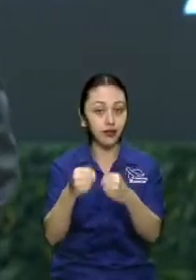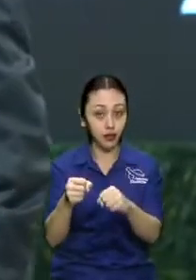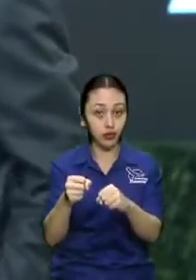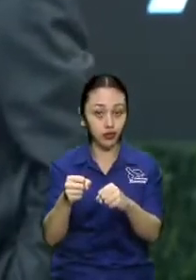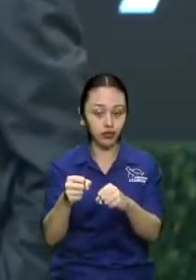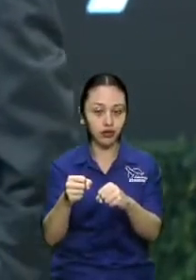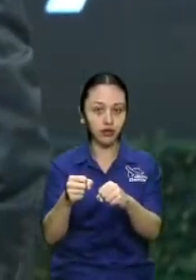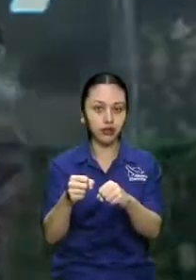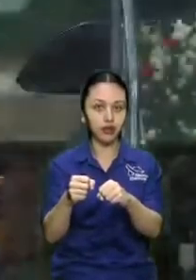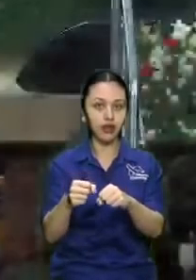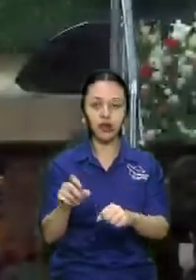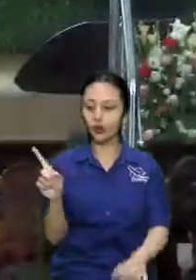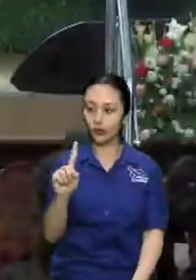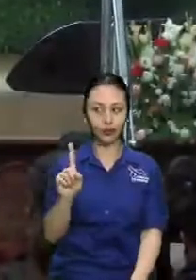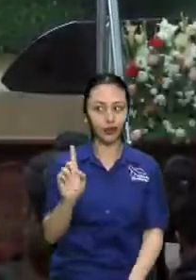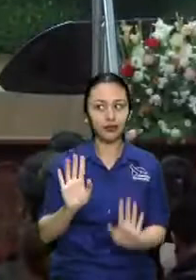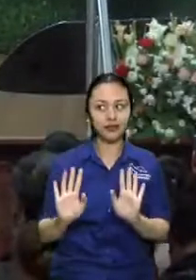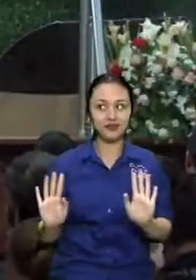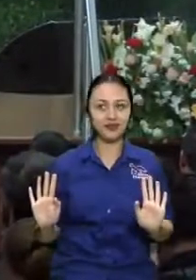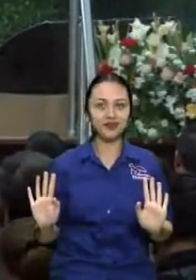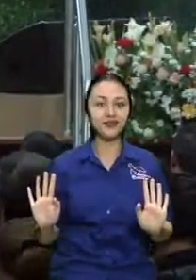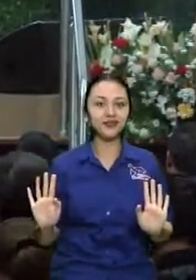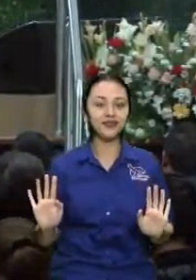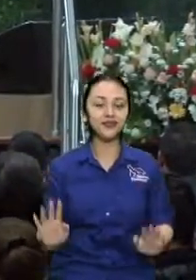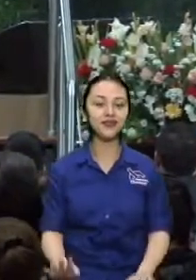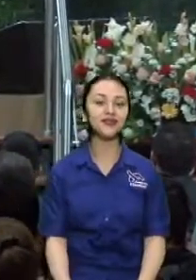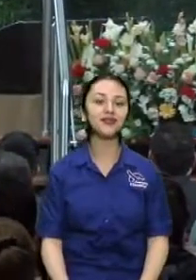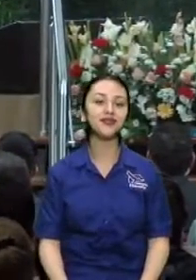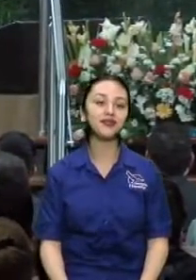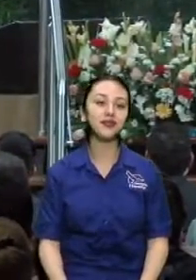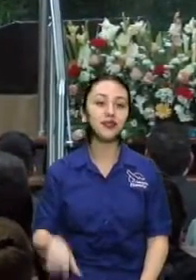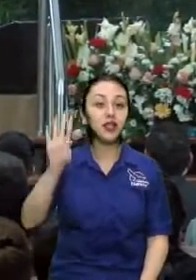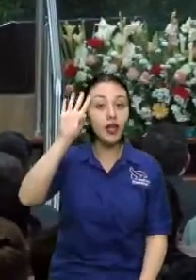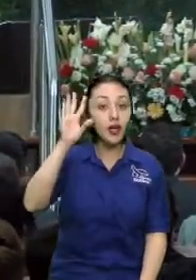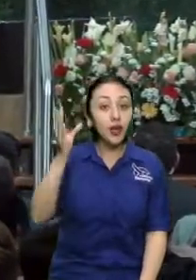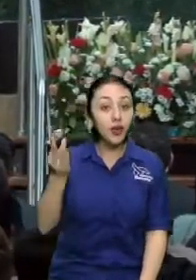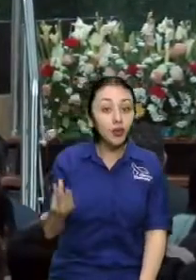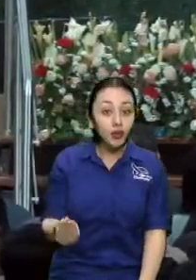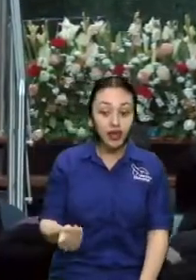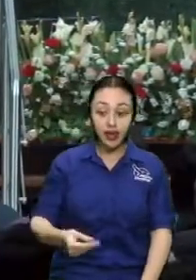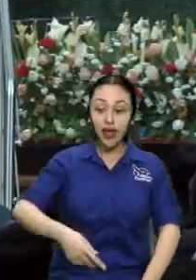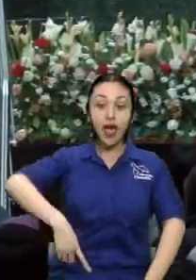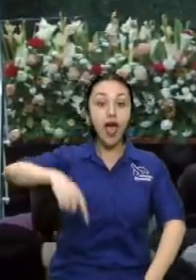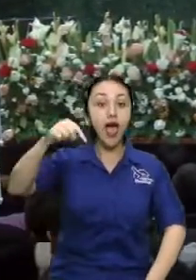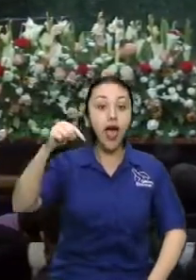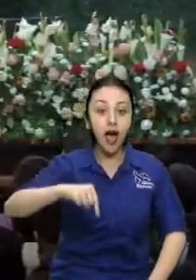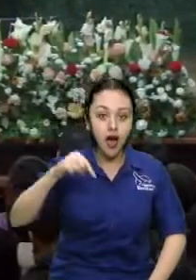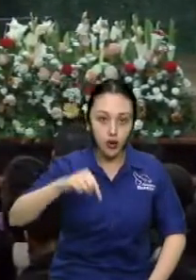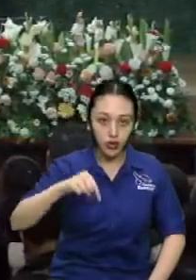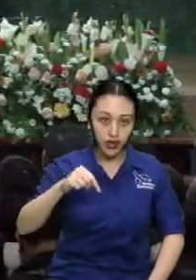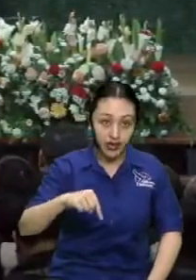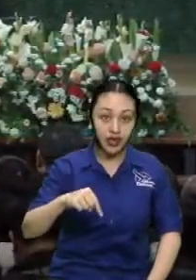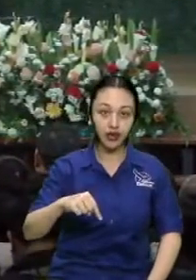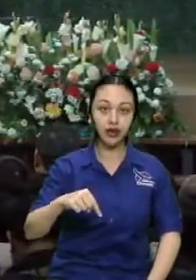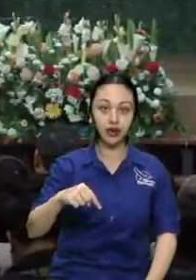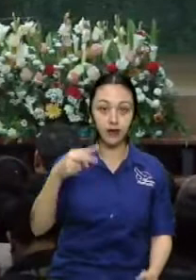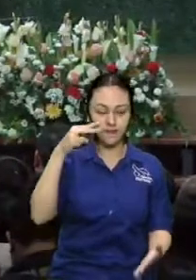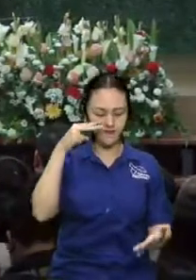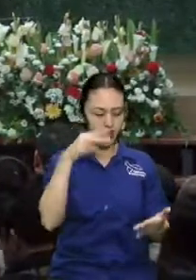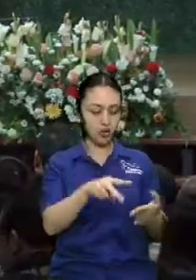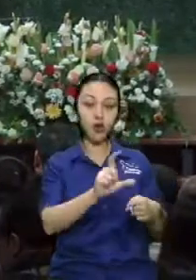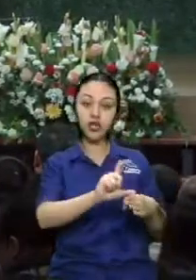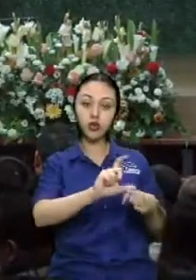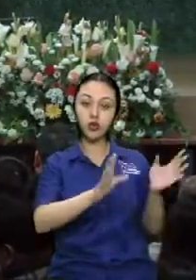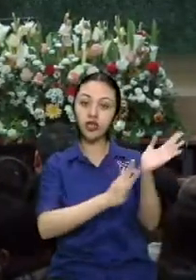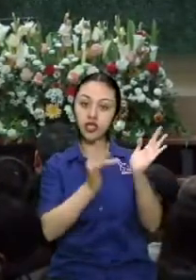No, todavía no te metas en eso, aún mayores. Porque es que ahorita estoy solo en lo que hizo, ya estamos metidos en problemas.